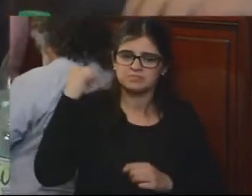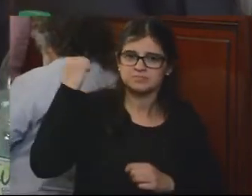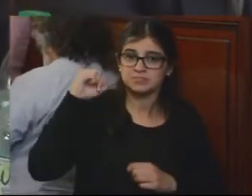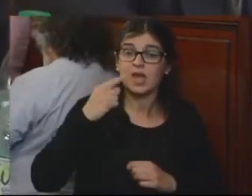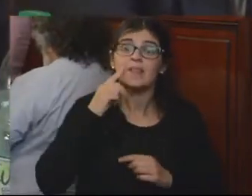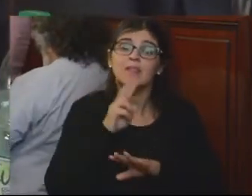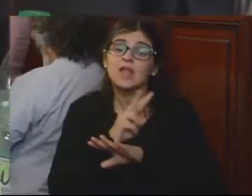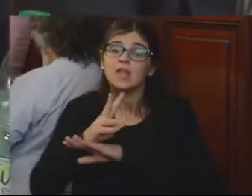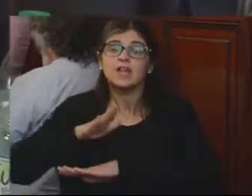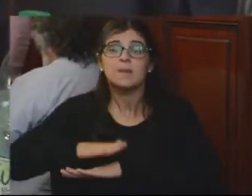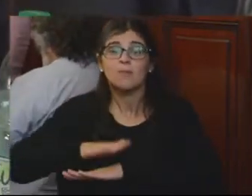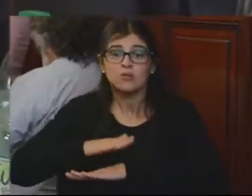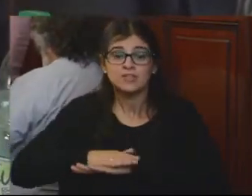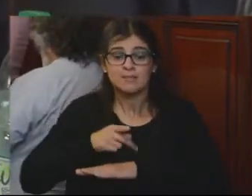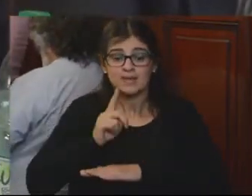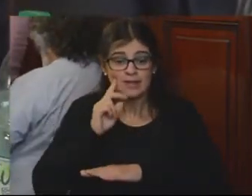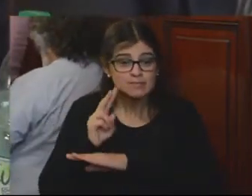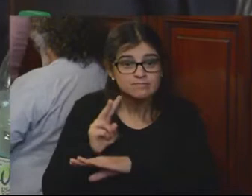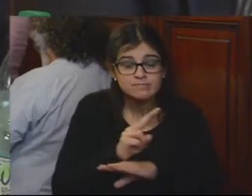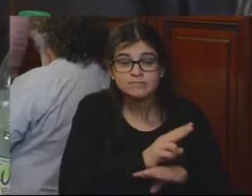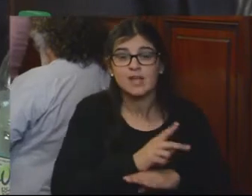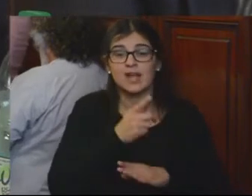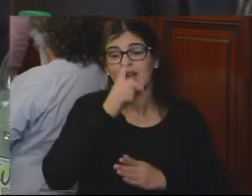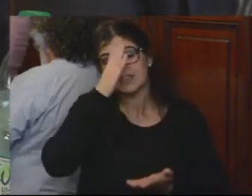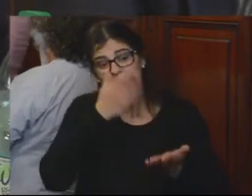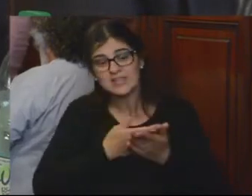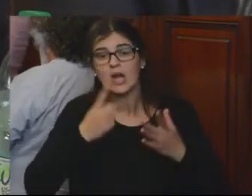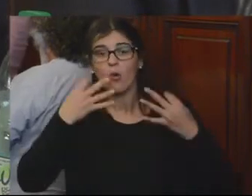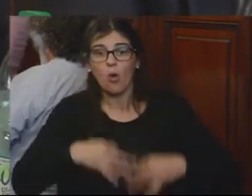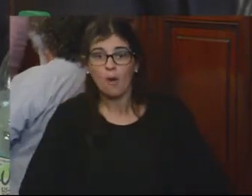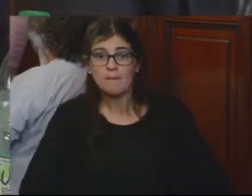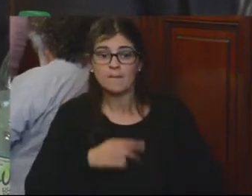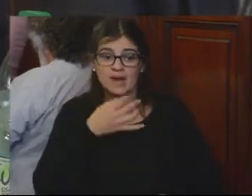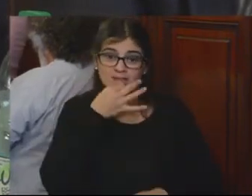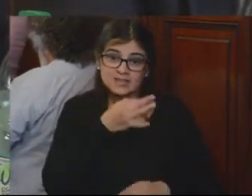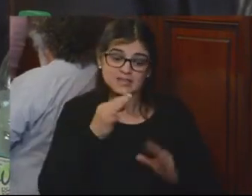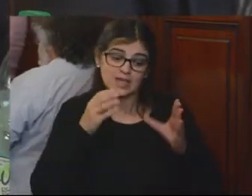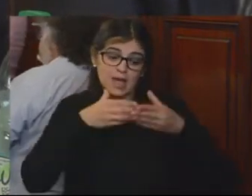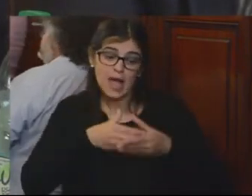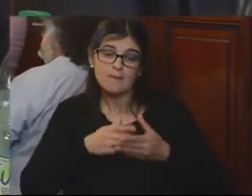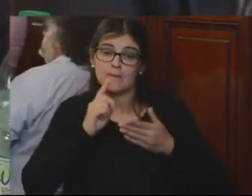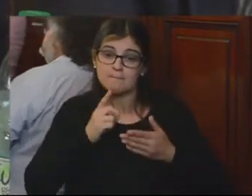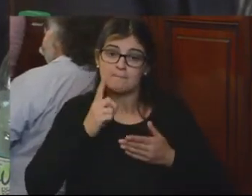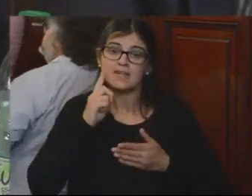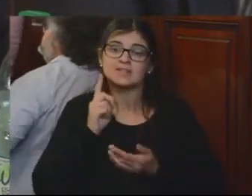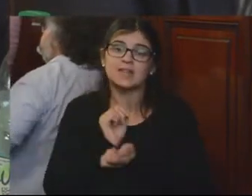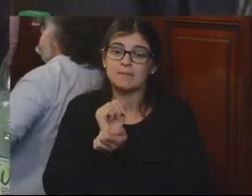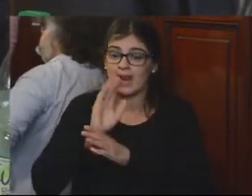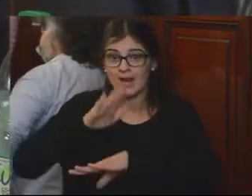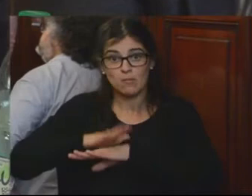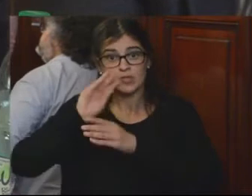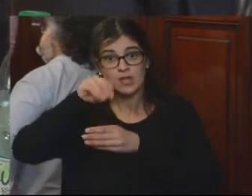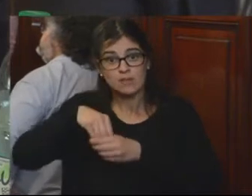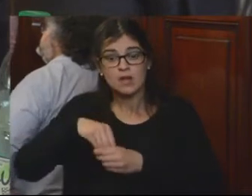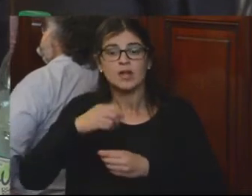estas detenciones que es la dirección de control y asistencia de ejecución penal que depende de la cámara federal de casación penal cuenta con un